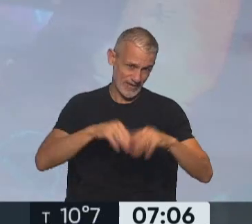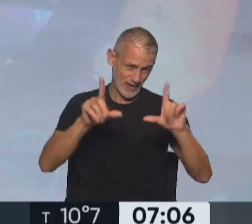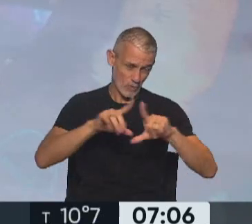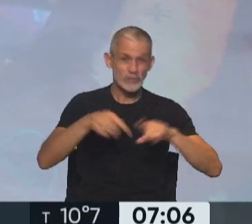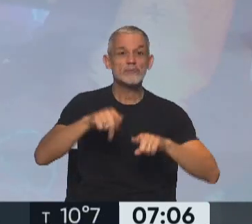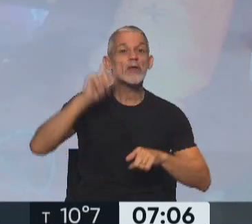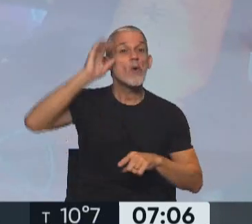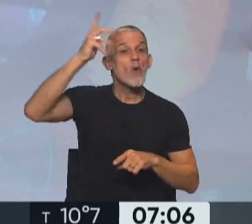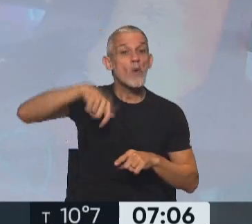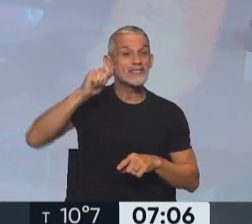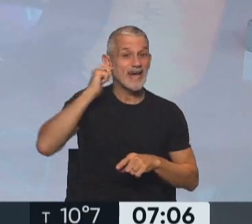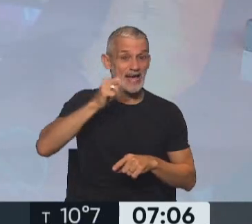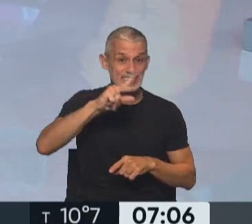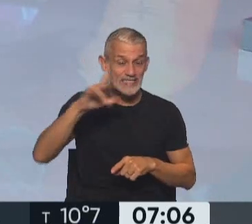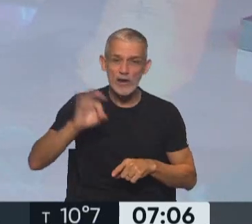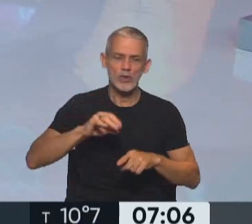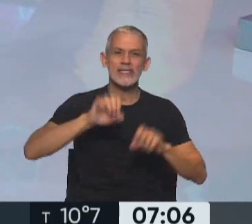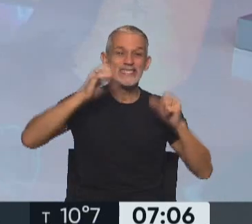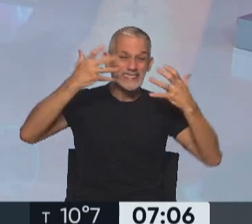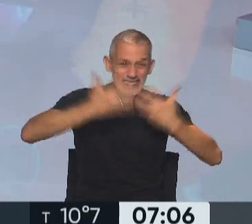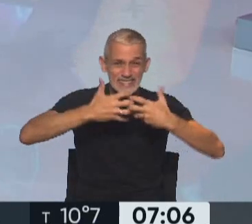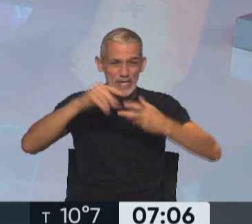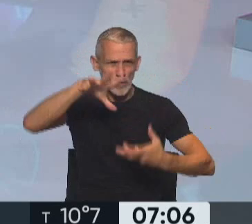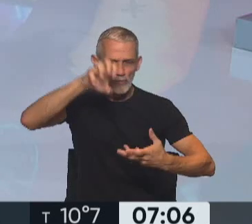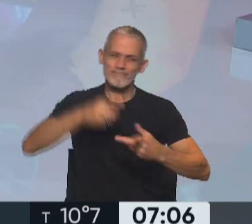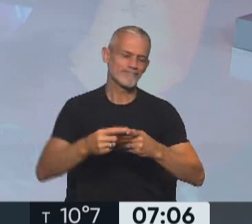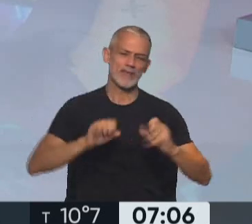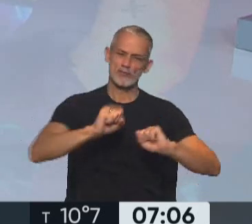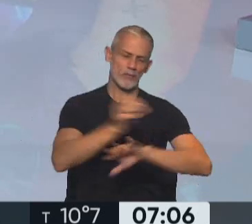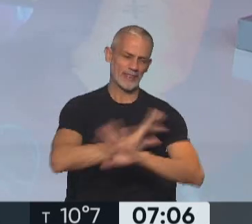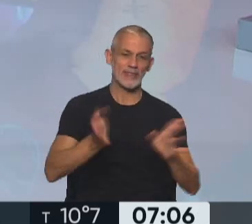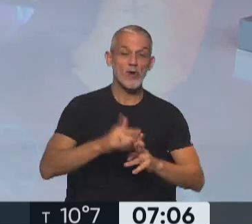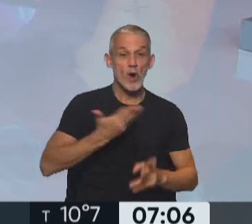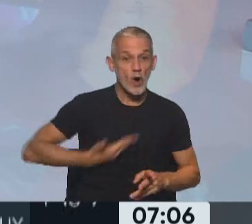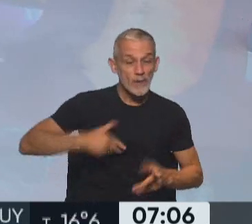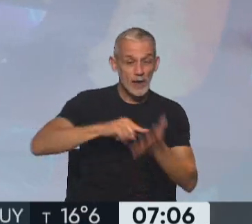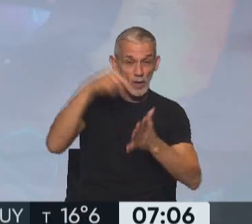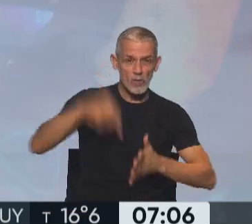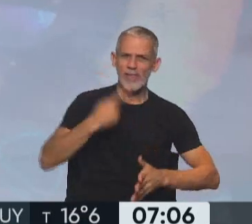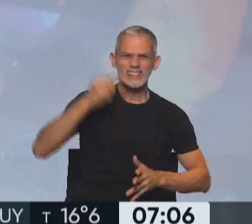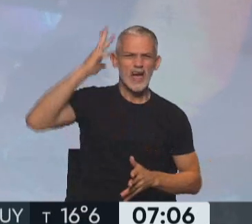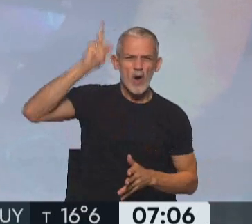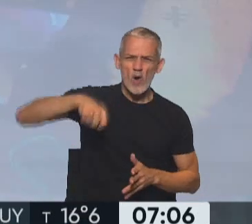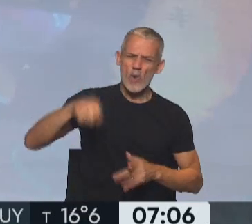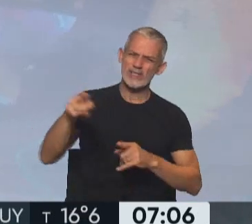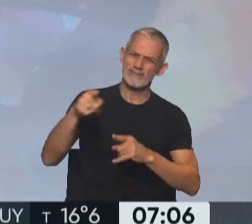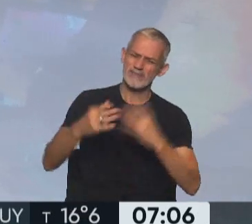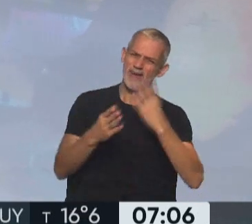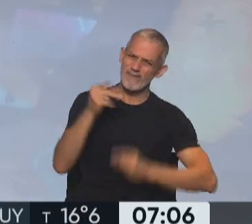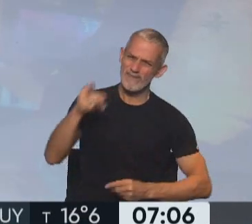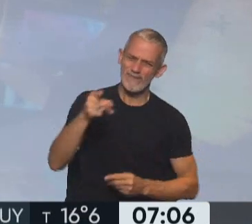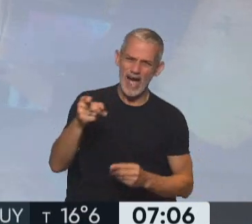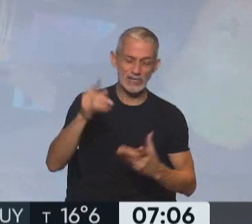decidió suspender este sistema. En el medio, idas y vueltas. El gobierno de la ciudad que dice que el juez cometió un error, que